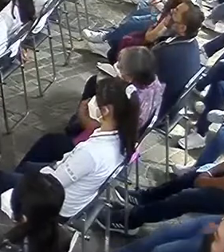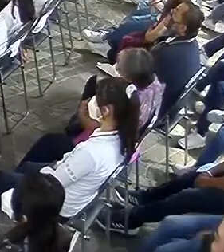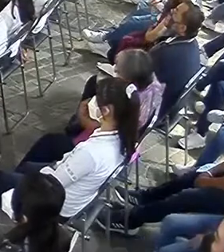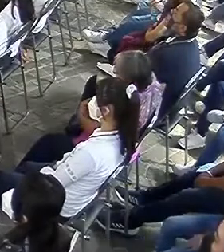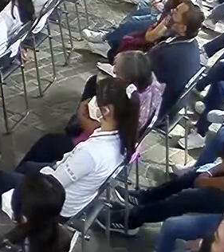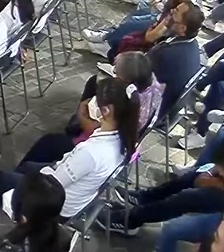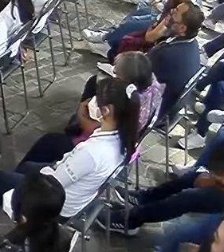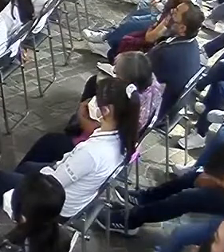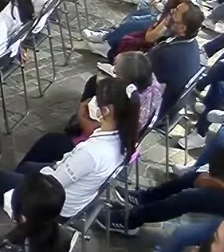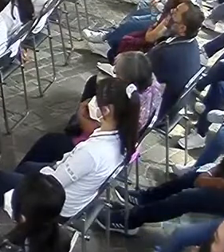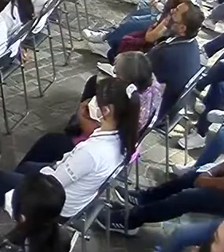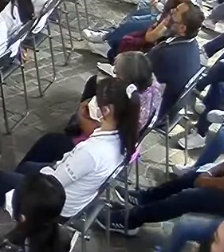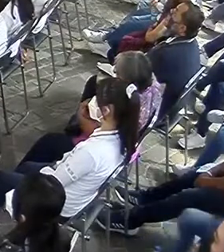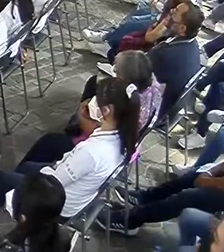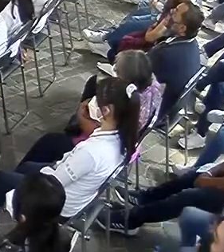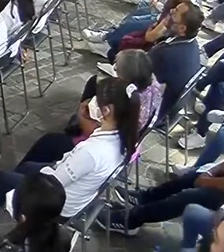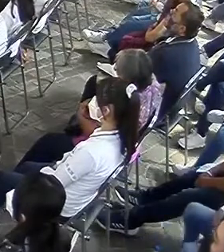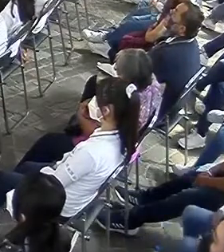entonces.